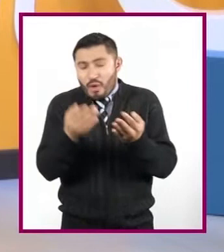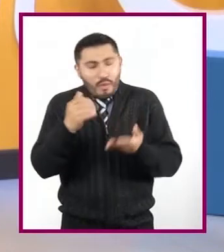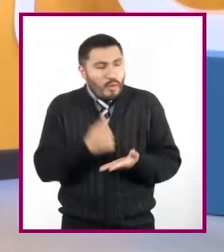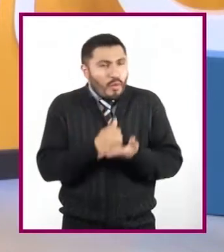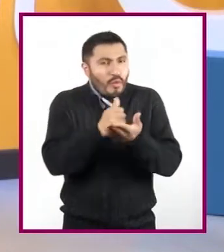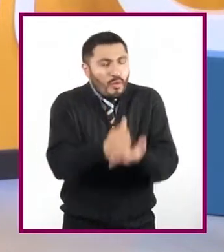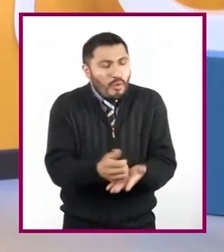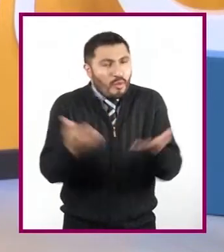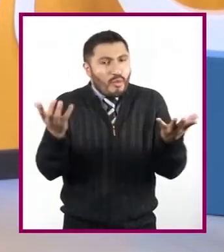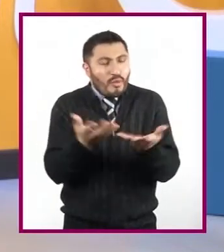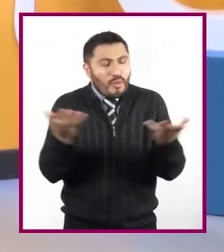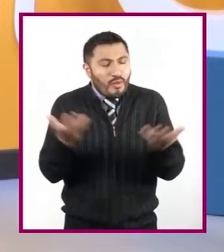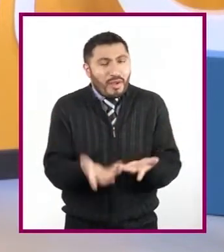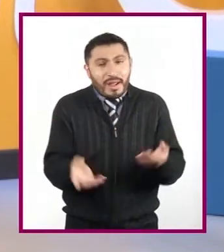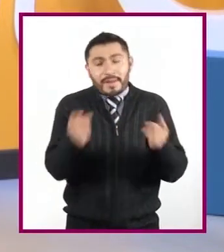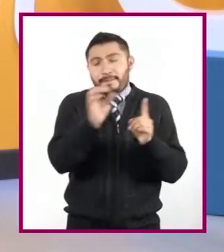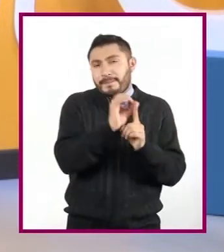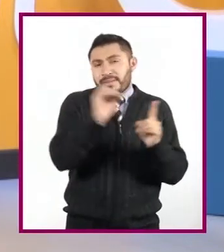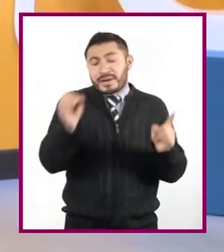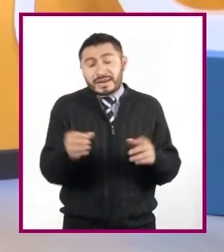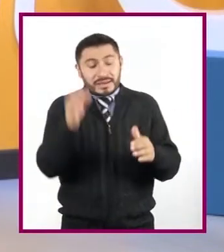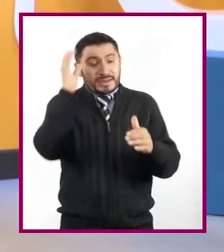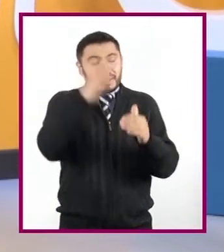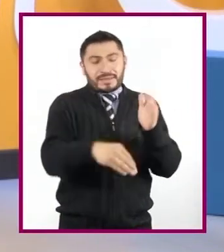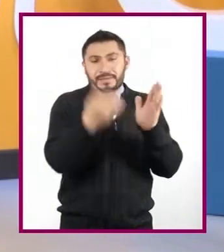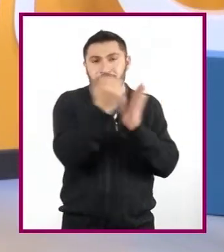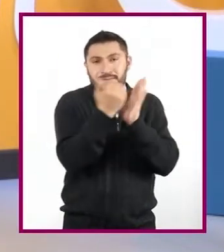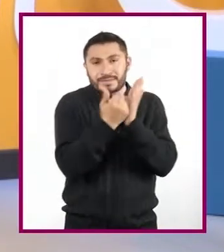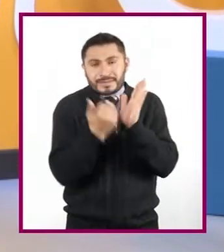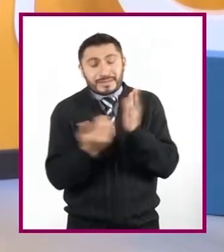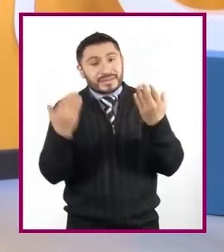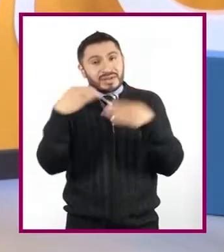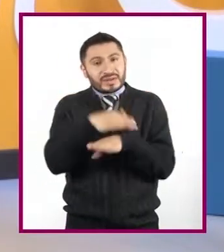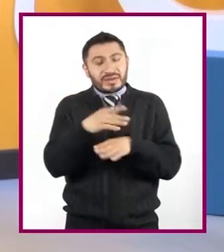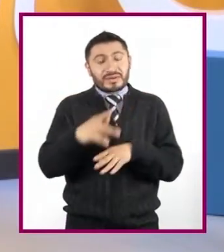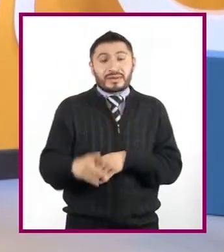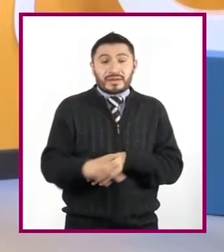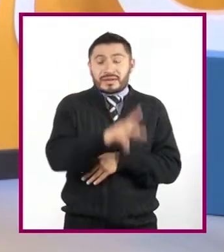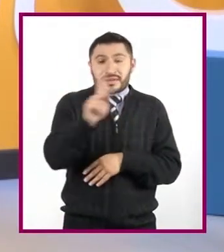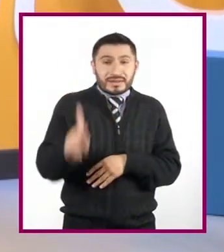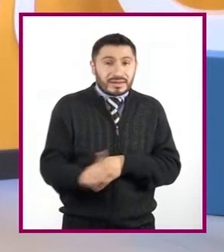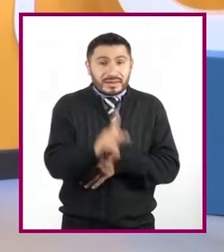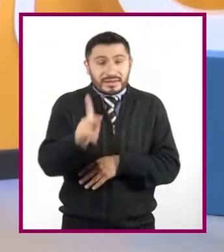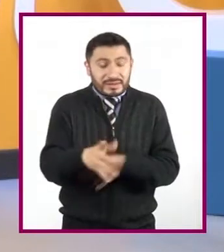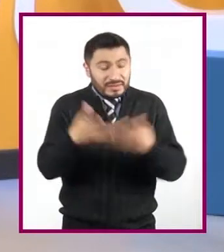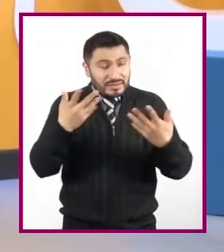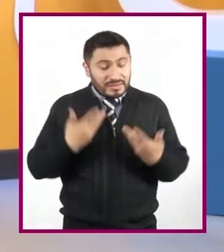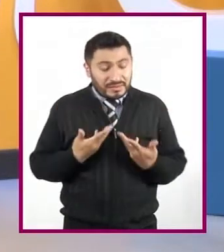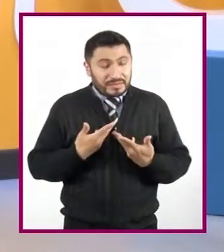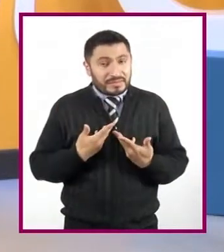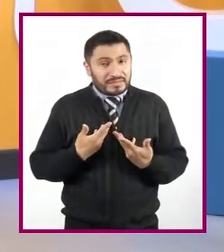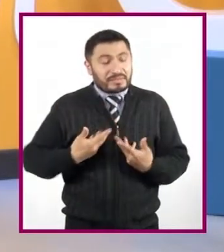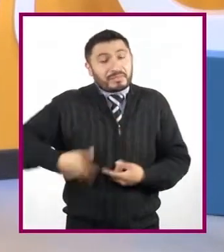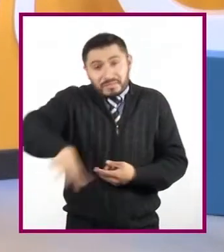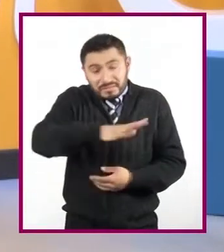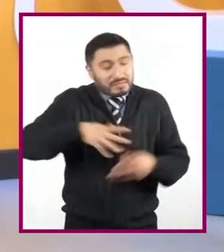la formulación de conclusiones sobre una población con una base matemática.